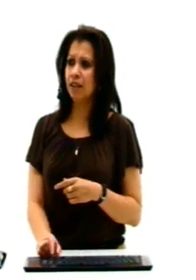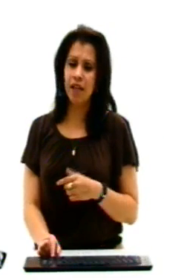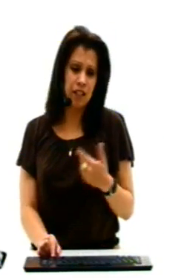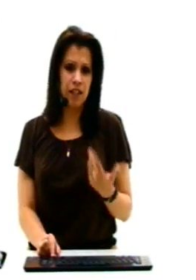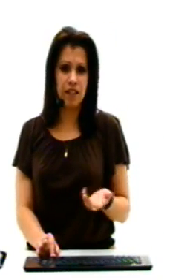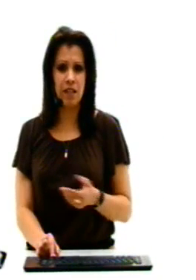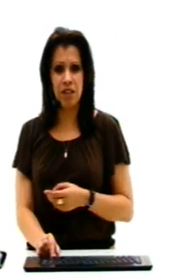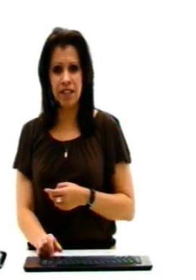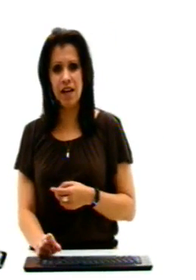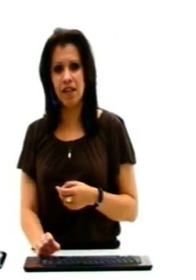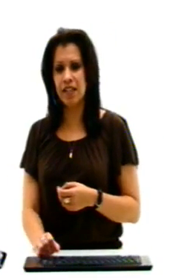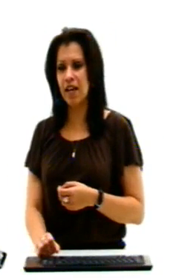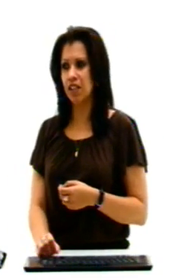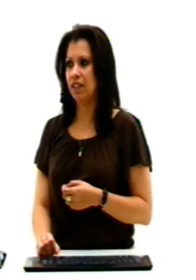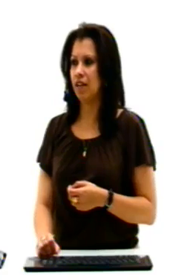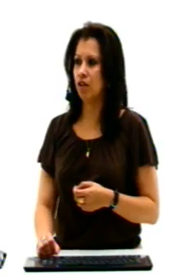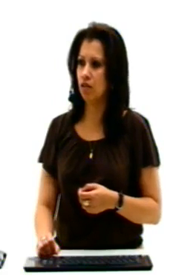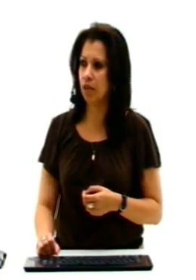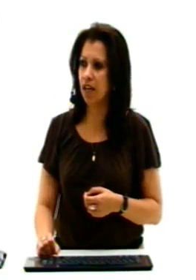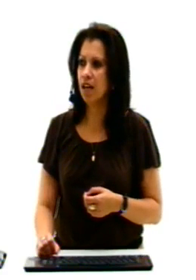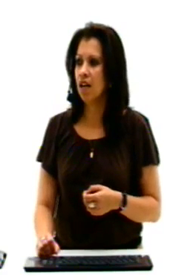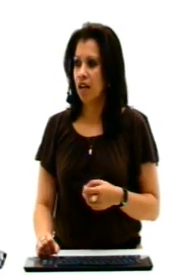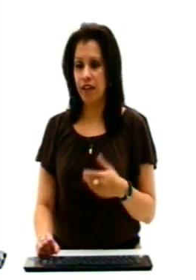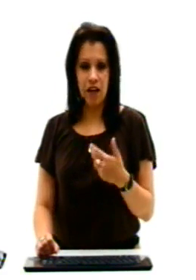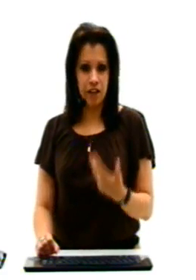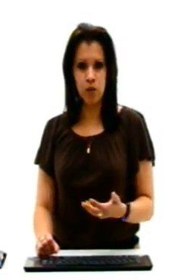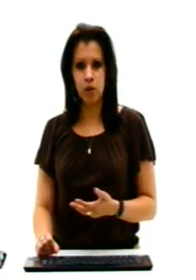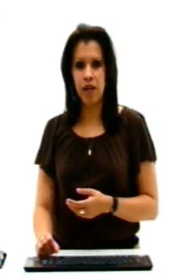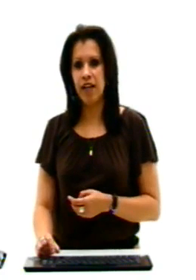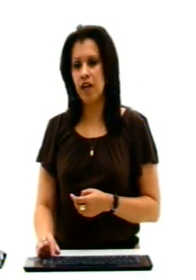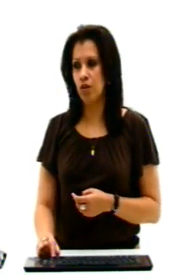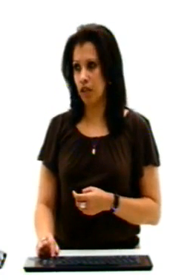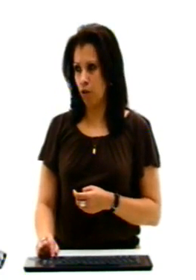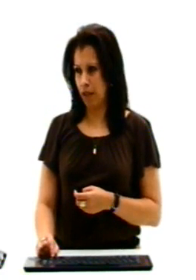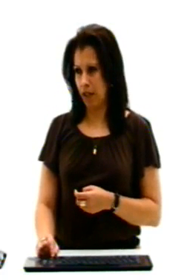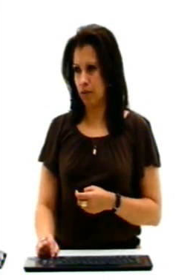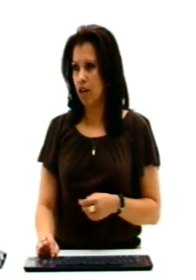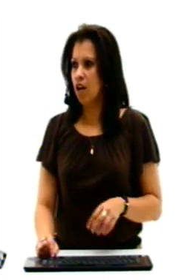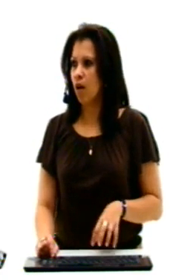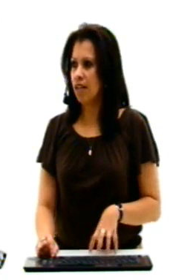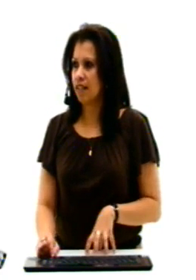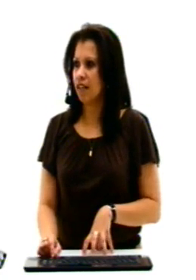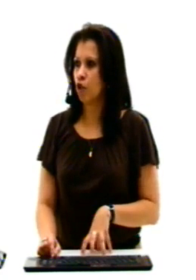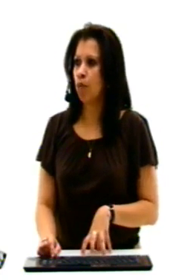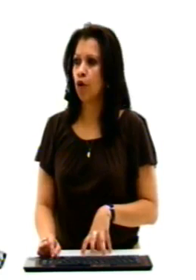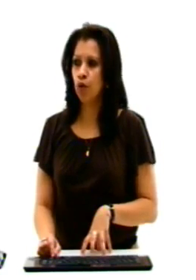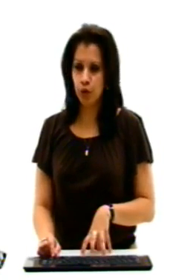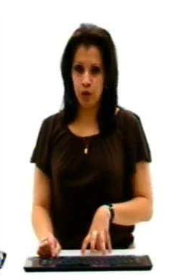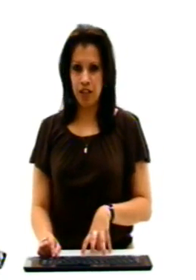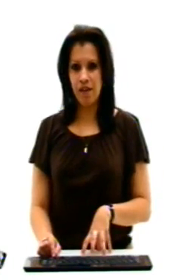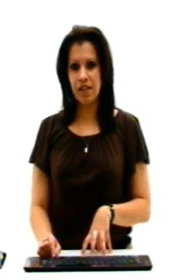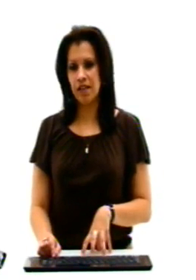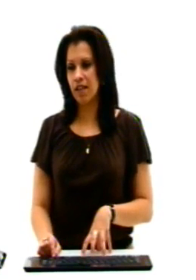quienes quienes administraban esta actividad económica de la agricultura eran los encomenderos cuáles eran esos